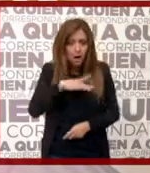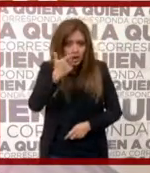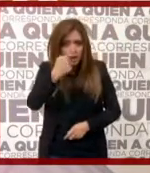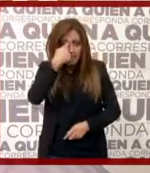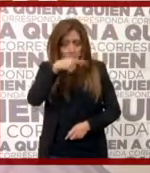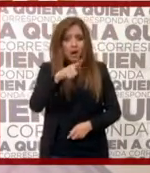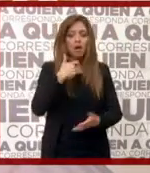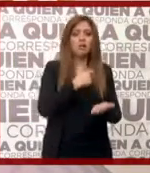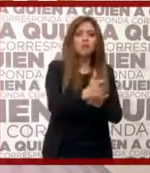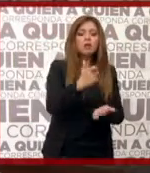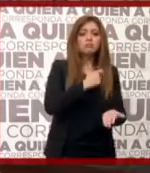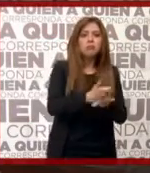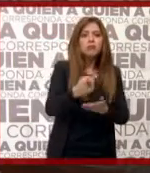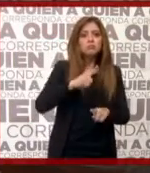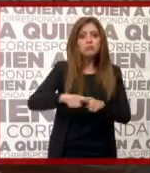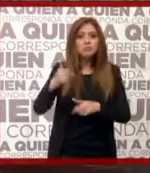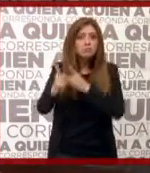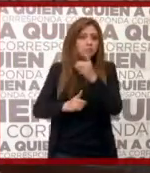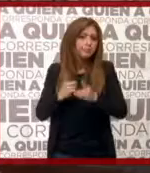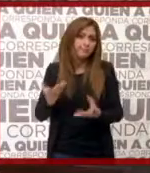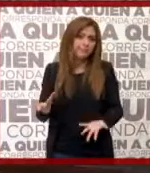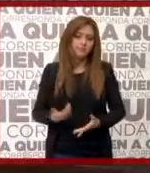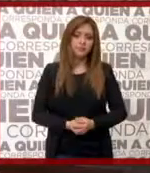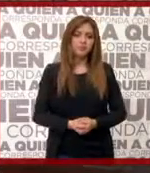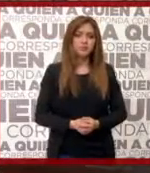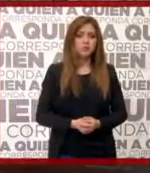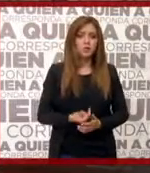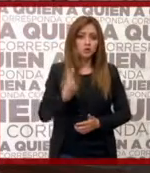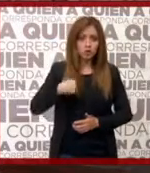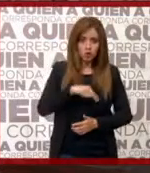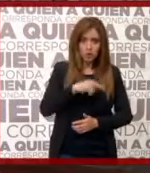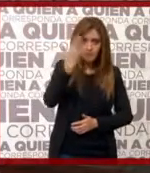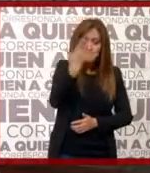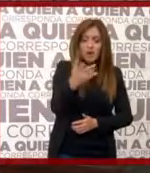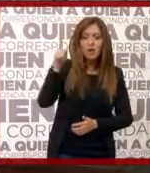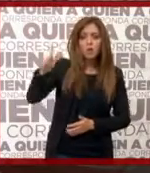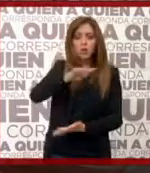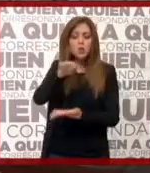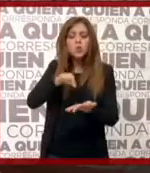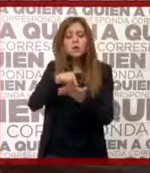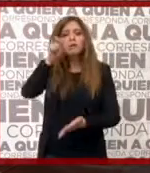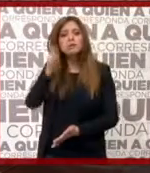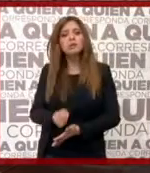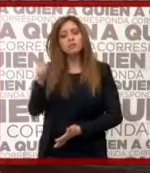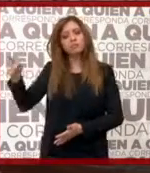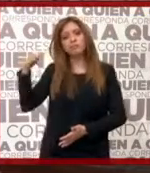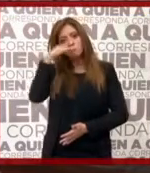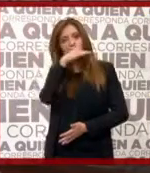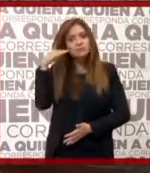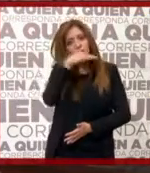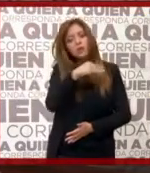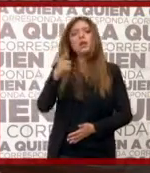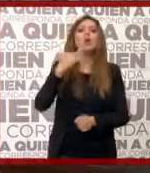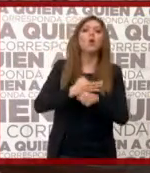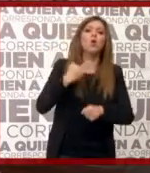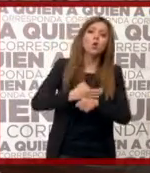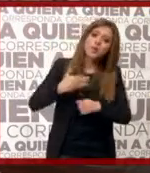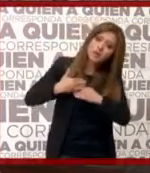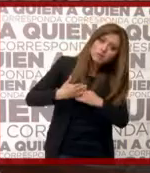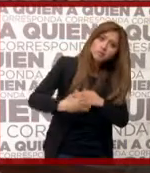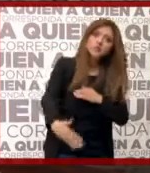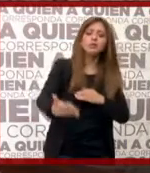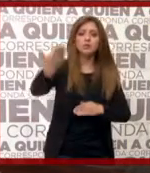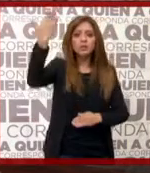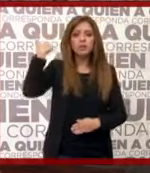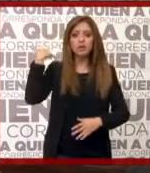como para estar pagando una actividad. Estamos solicitando que el uso de las instalaciones siga siendo de manera gratuita, como se ha venido haciendo por más de 15